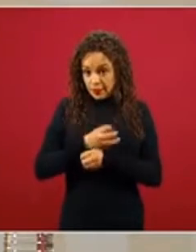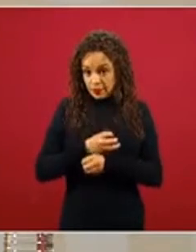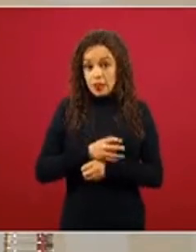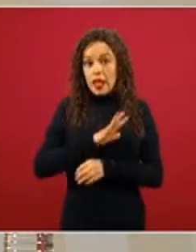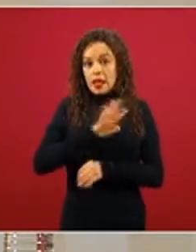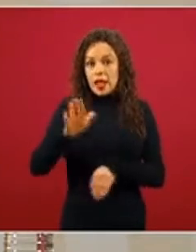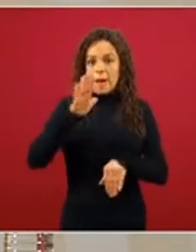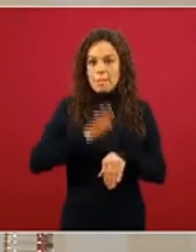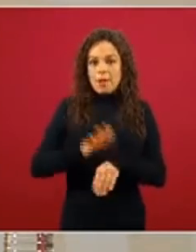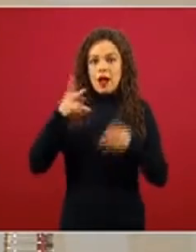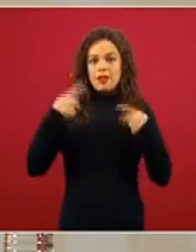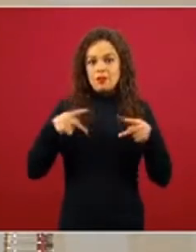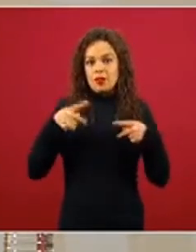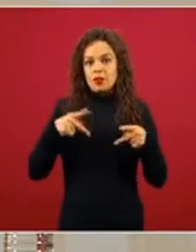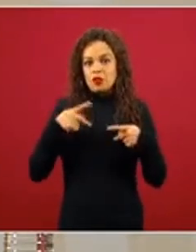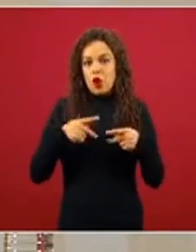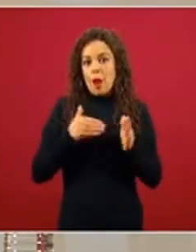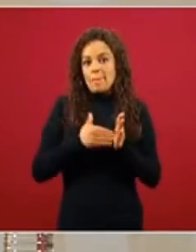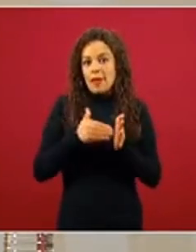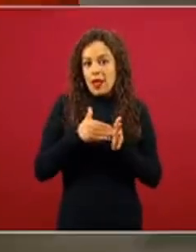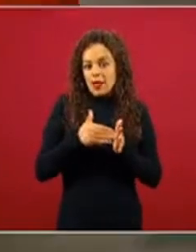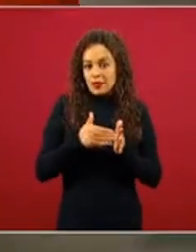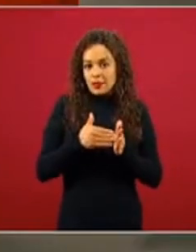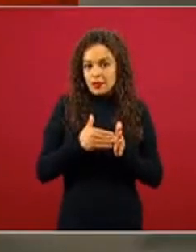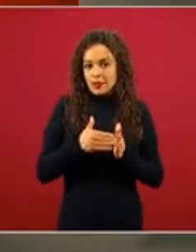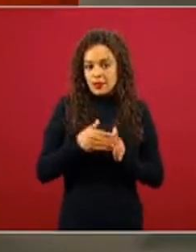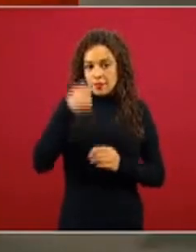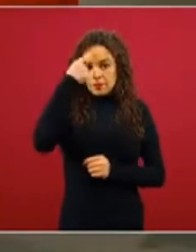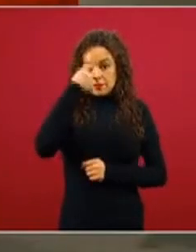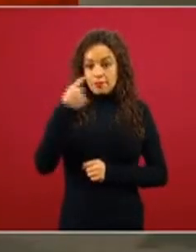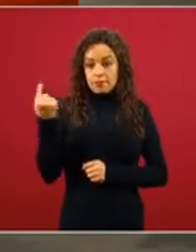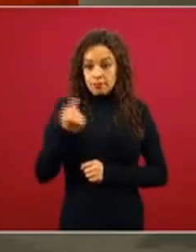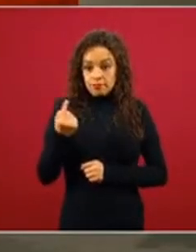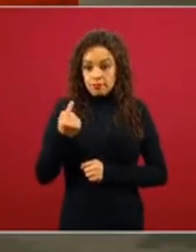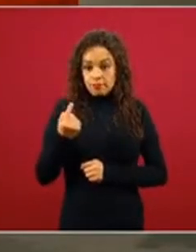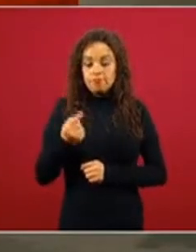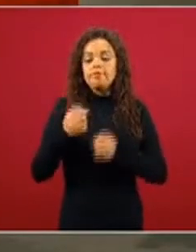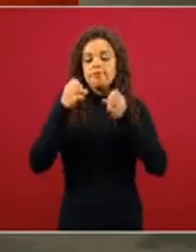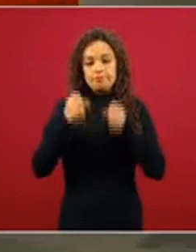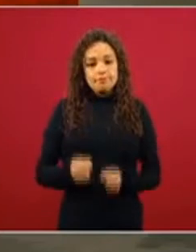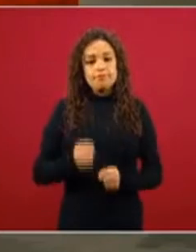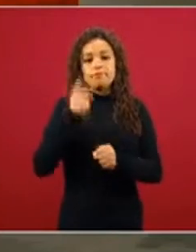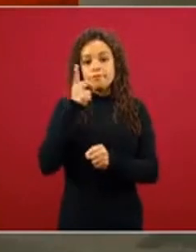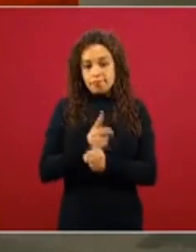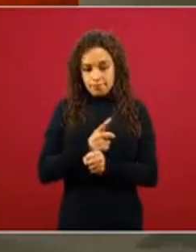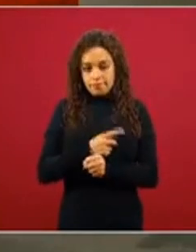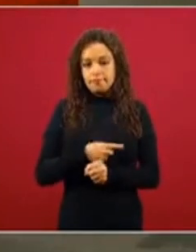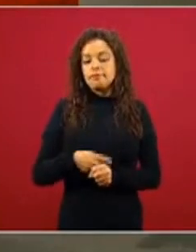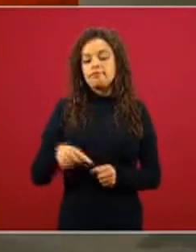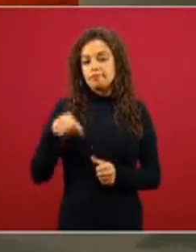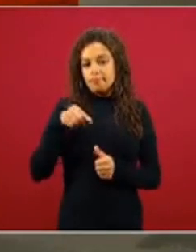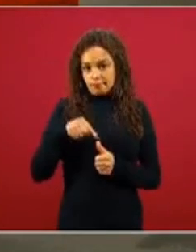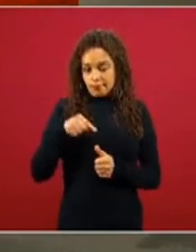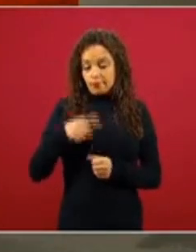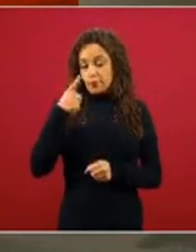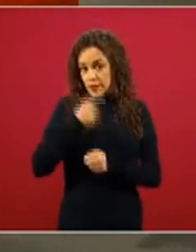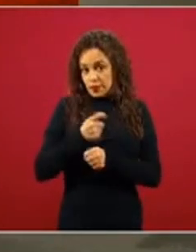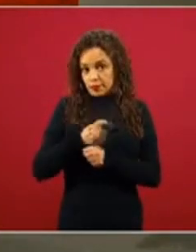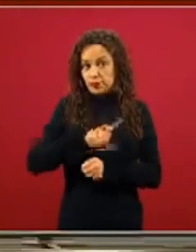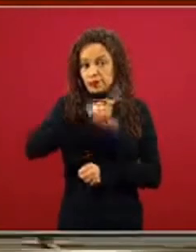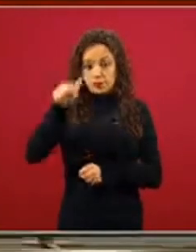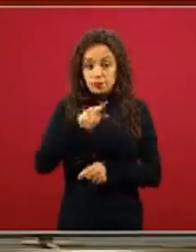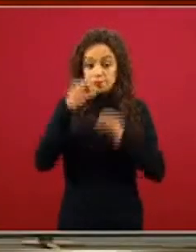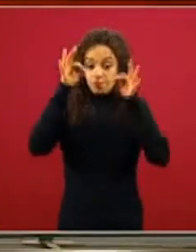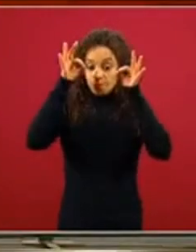personas. Sigue interesando como primer elemento la seguridad, pero se incorpora también la eficacia ya